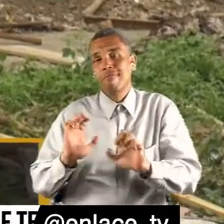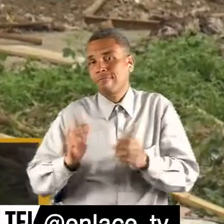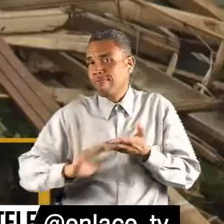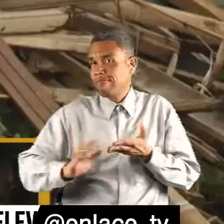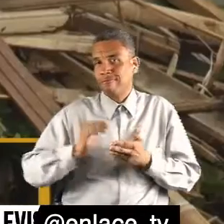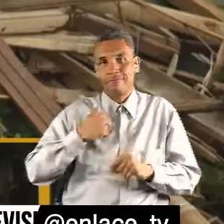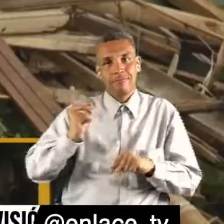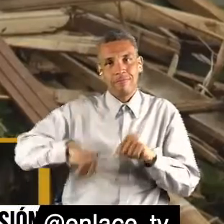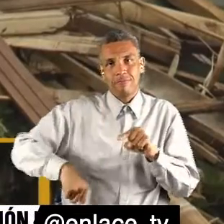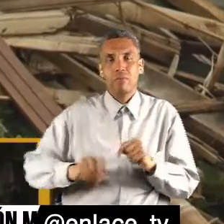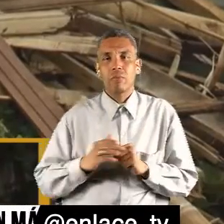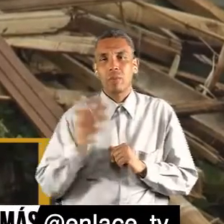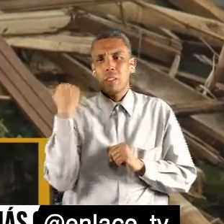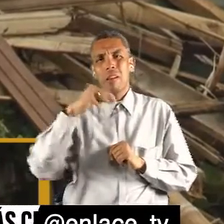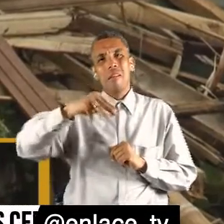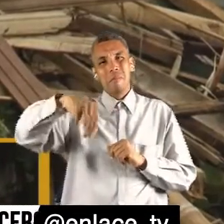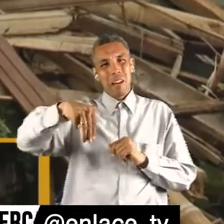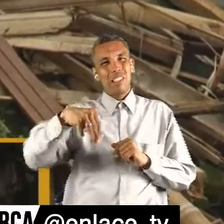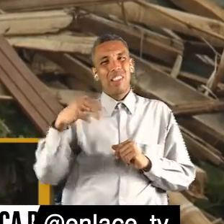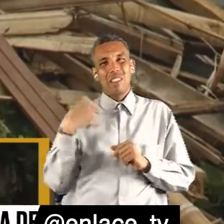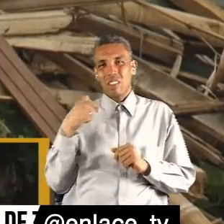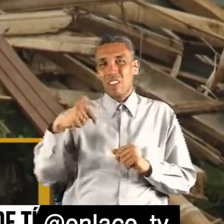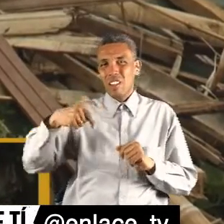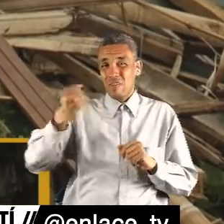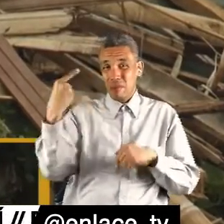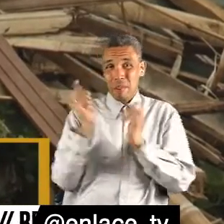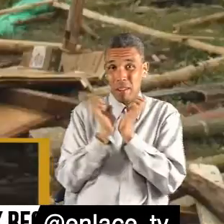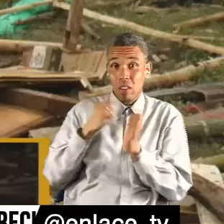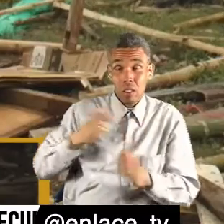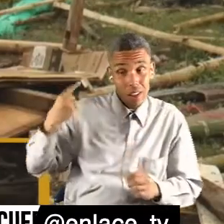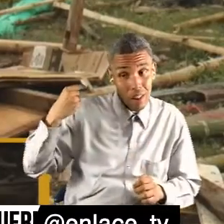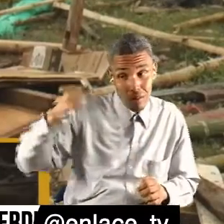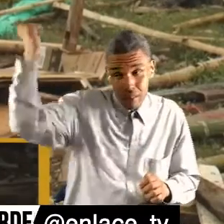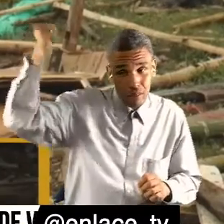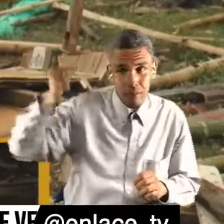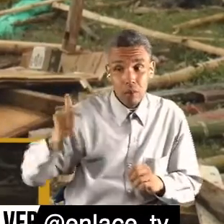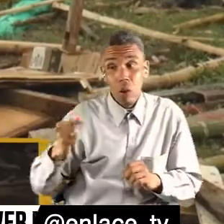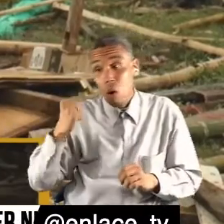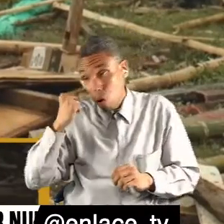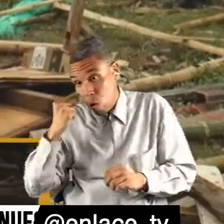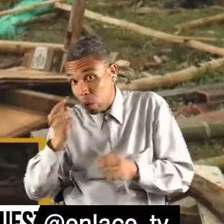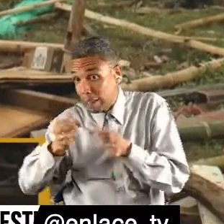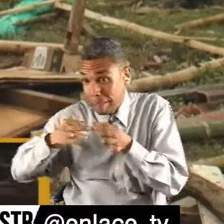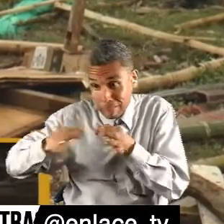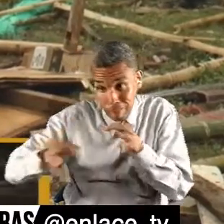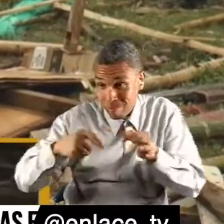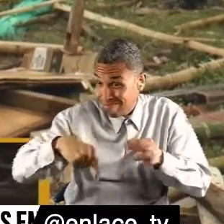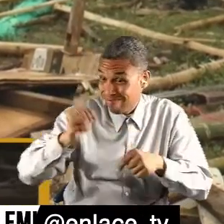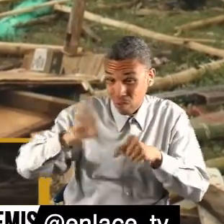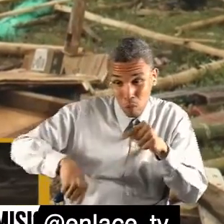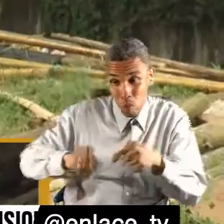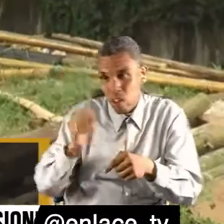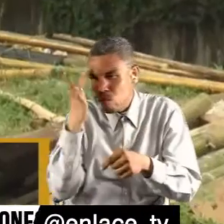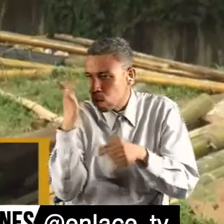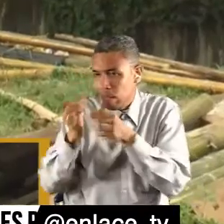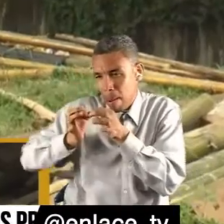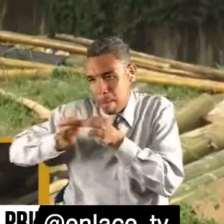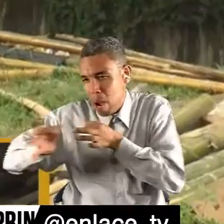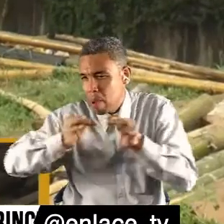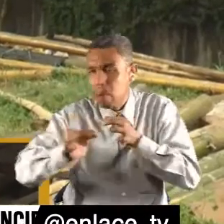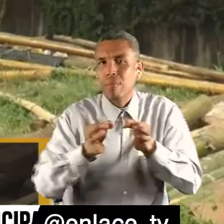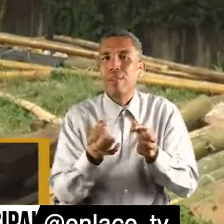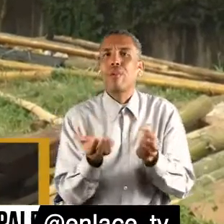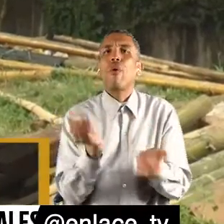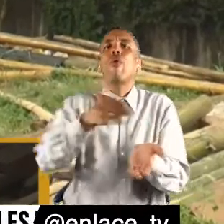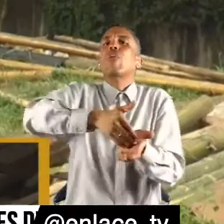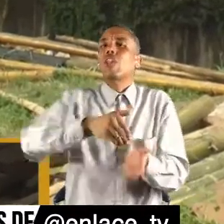se desarrolló en este mismo sitio un desalojo en el que se le instruyó a la comunidad sobre la prohibición de construir asentamientos humanos de forma ilegal.